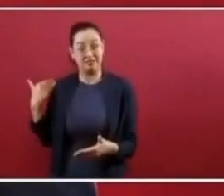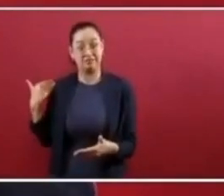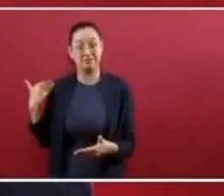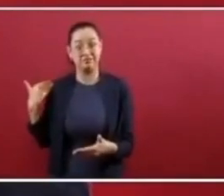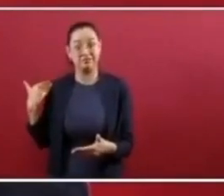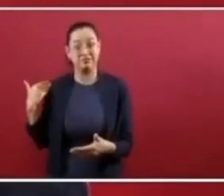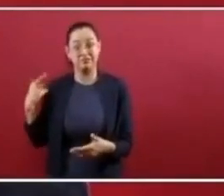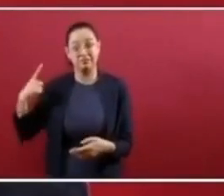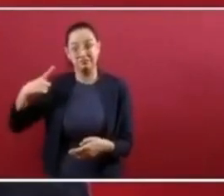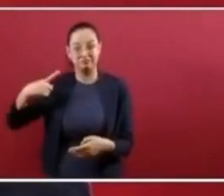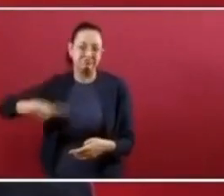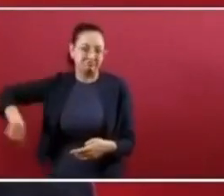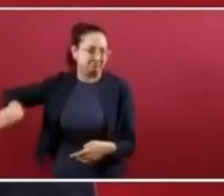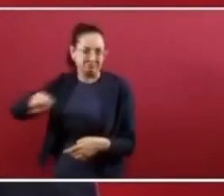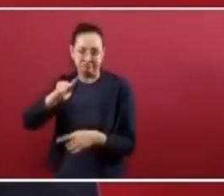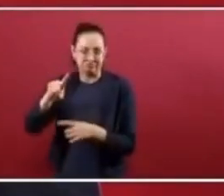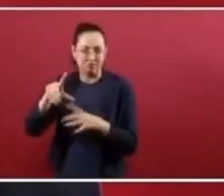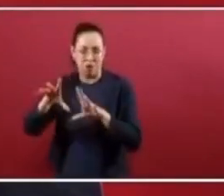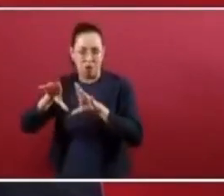y sus medios,